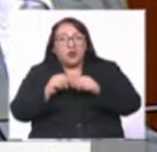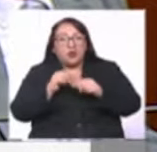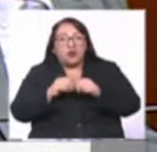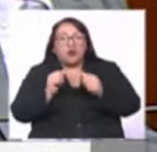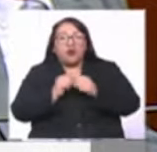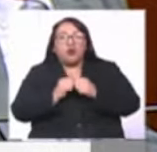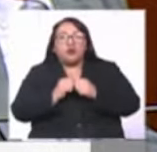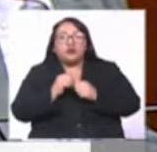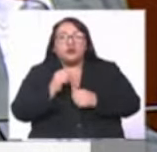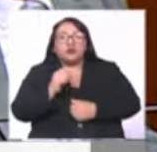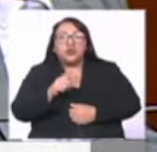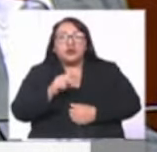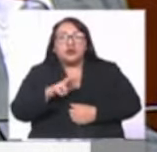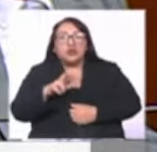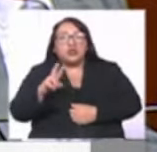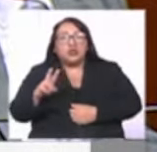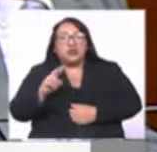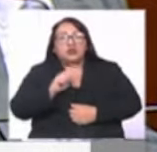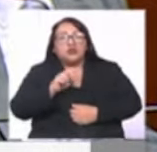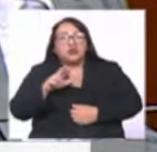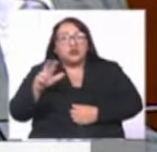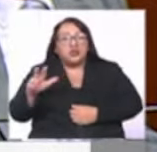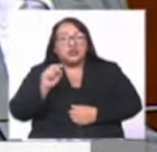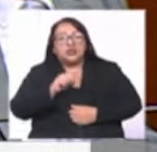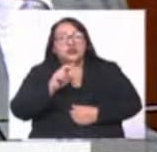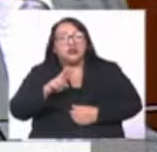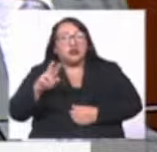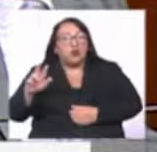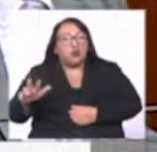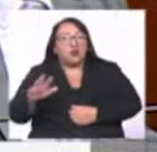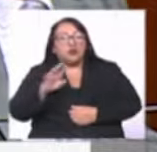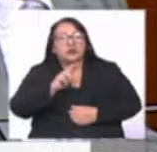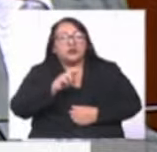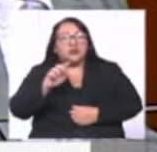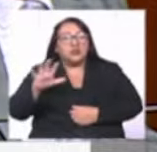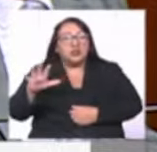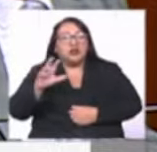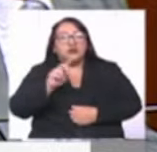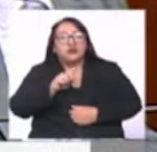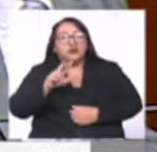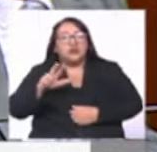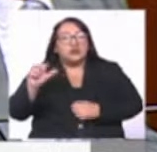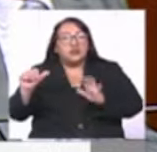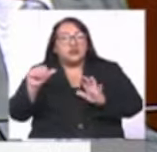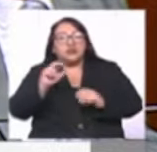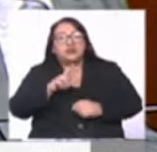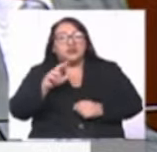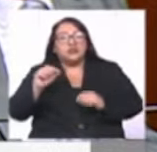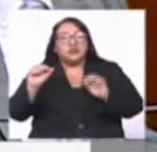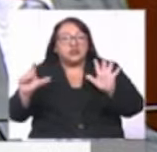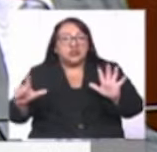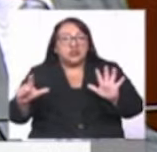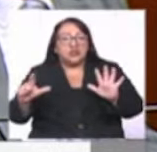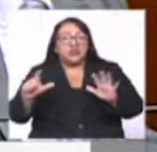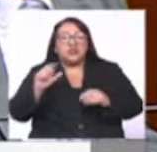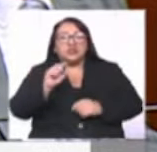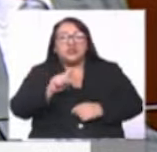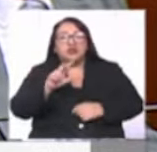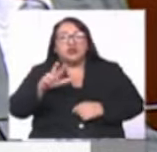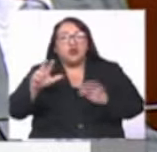con 132 133 134 135 136 137 y